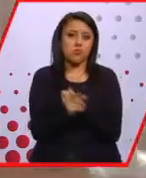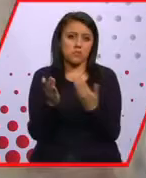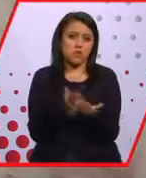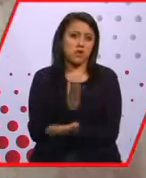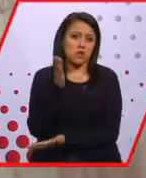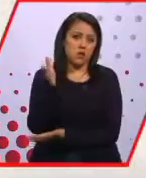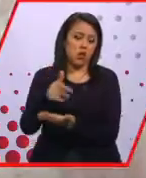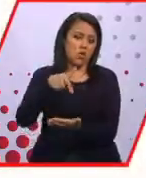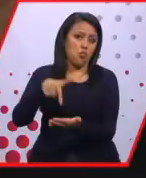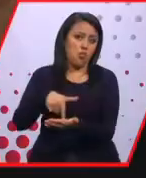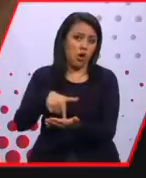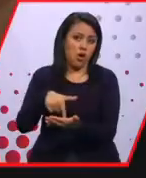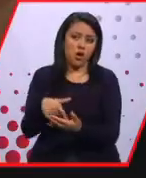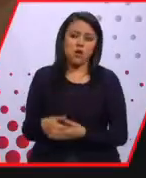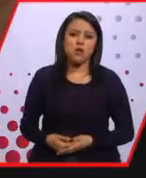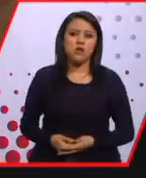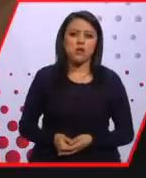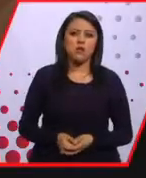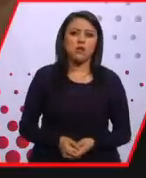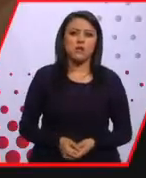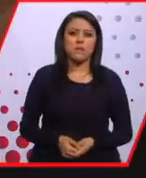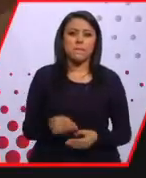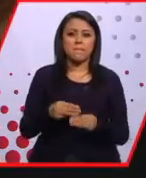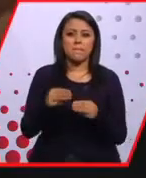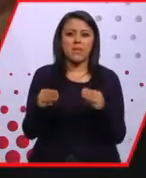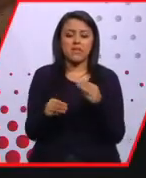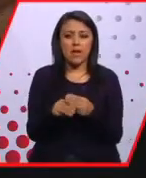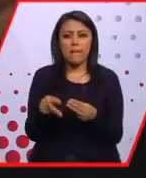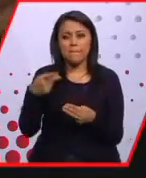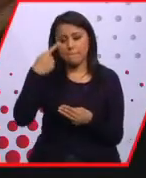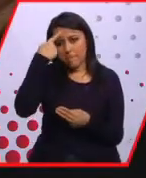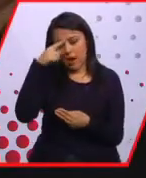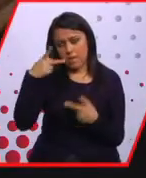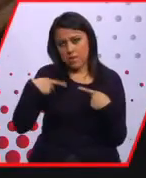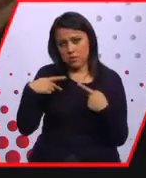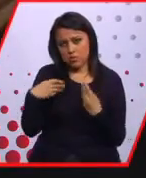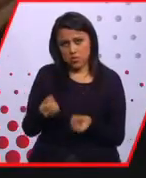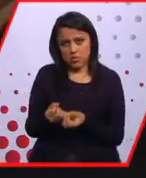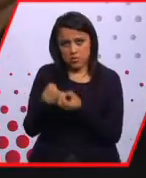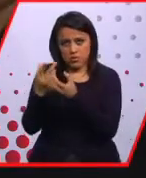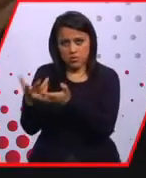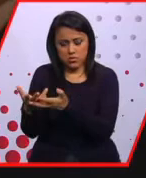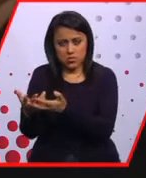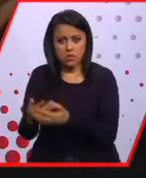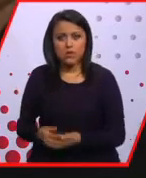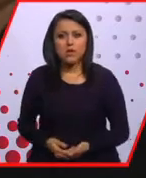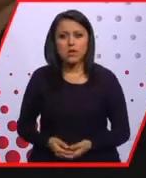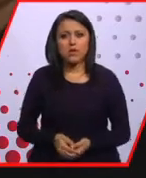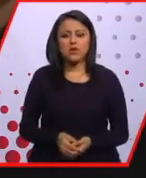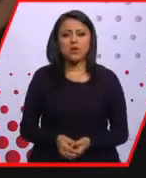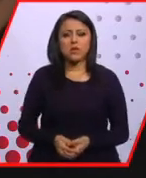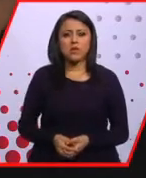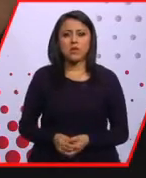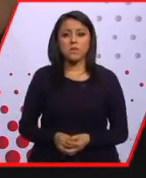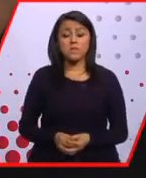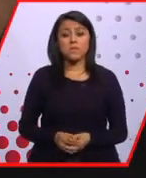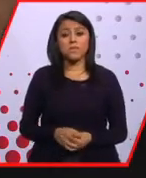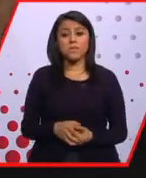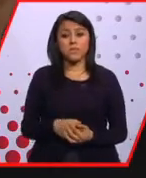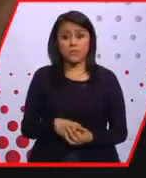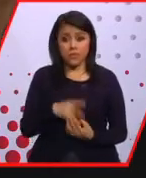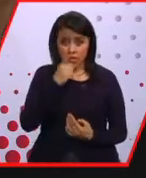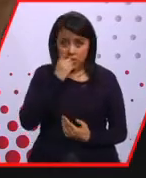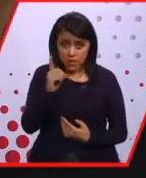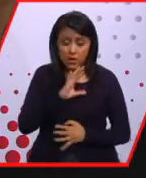su destino. Ese material que se llevaron era para un proveedor. Yo le había comunicado al proveedor que se lo iba a llevar.